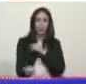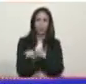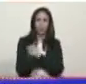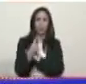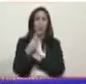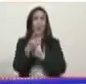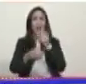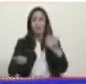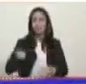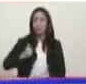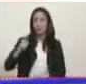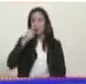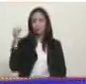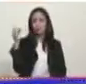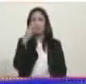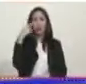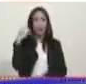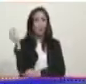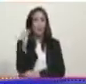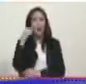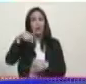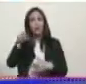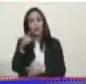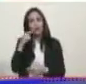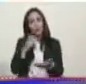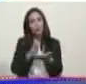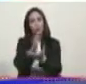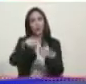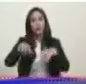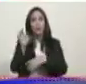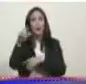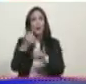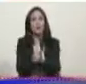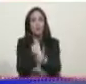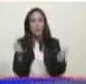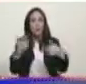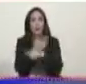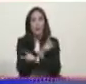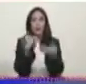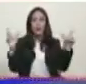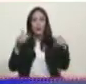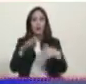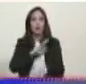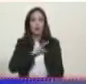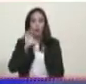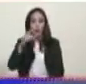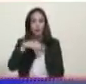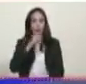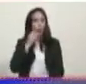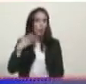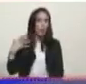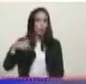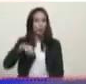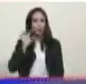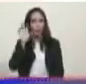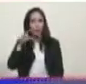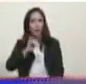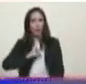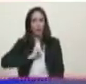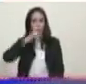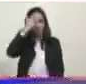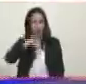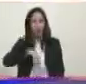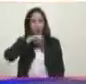gana. Venezuela sigue su marcha como país independiente, libre, soberano, orgulloso de su identidad y de su